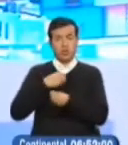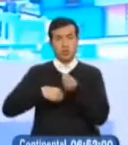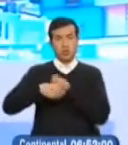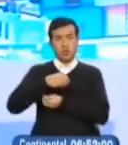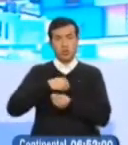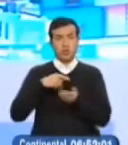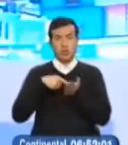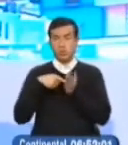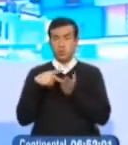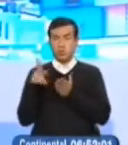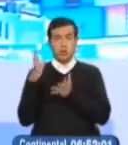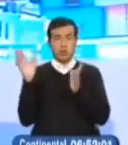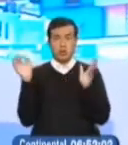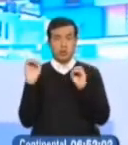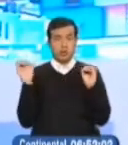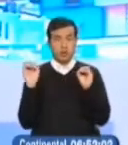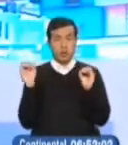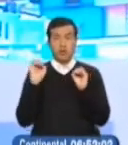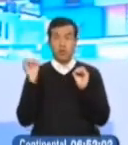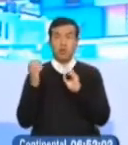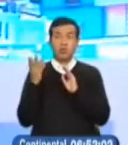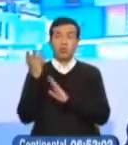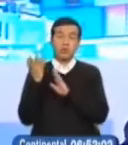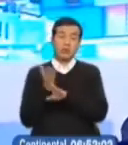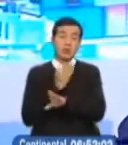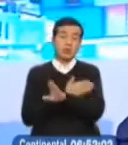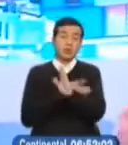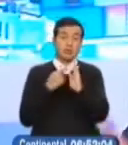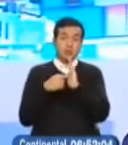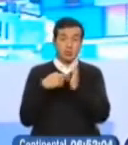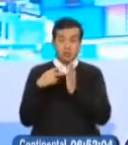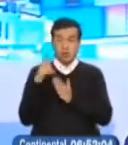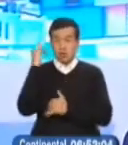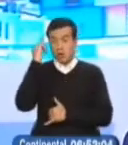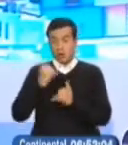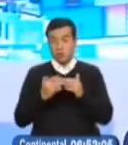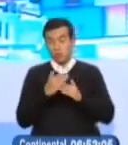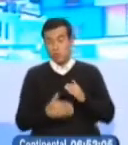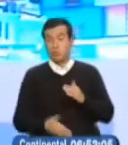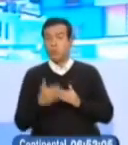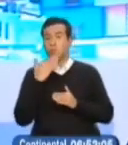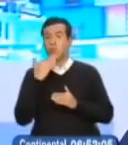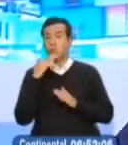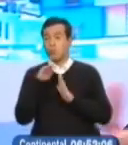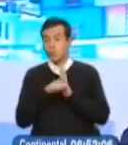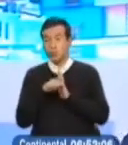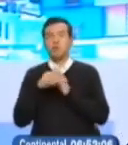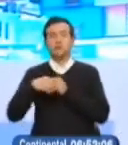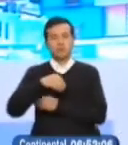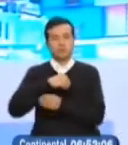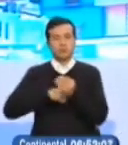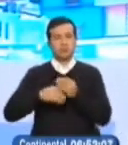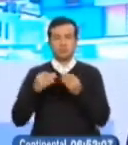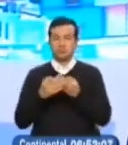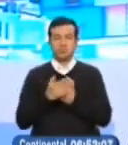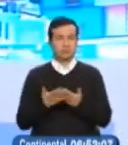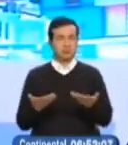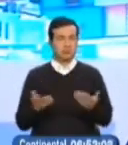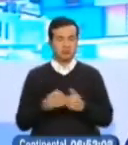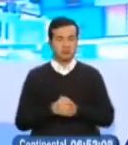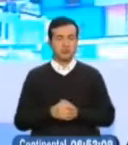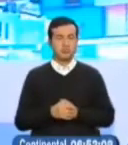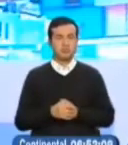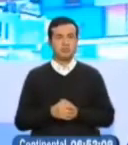no tuvo que pagar el anticipo, o si tuvo que pagar el anticipo y al final del ejercicio el resultado es inferior, se le devuelve y hay un sistema